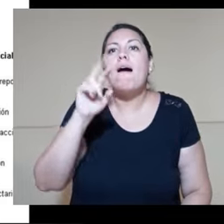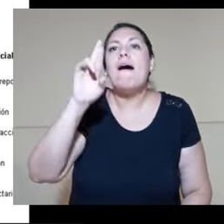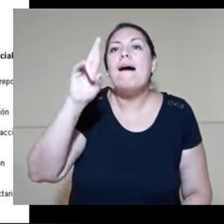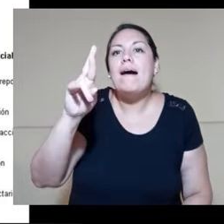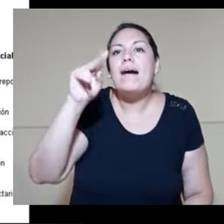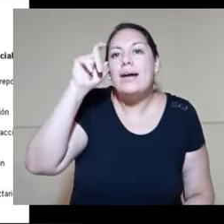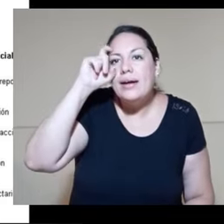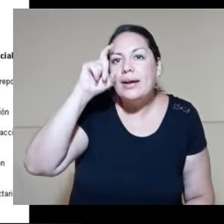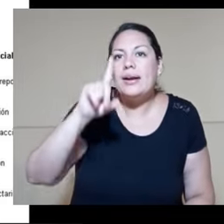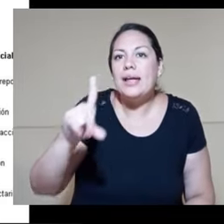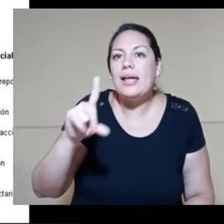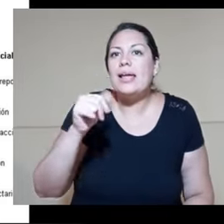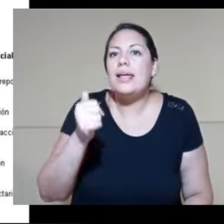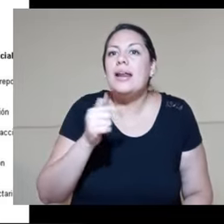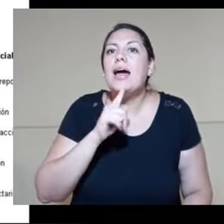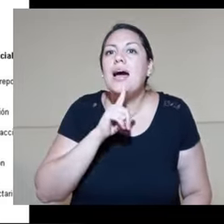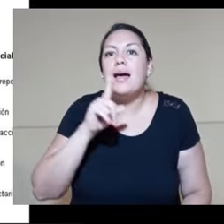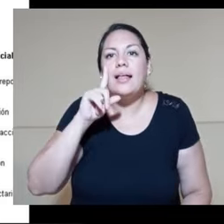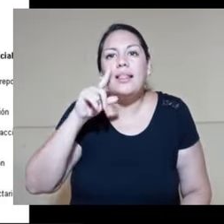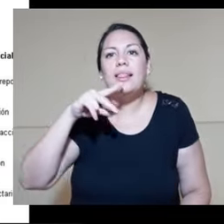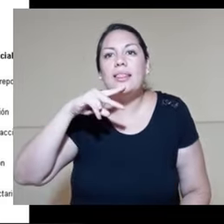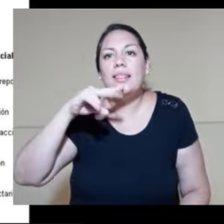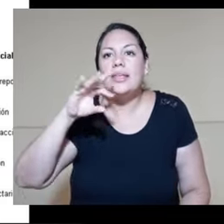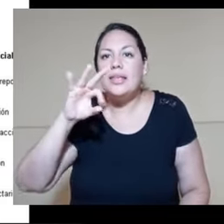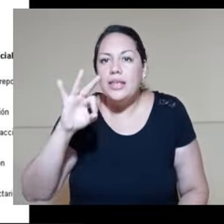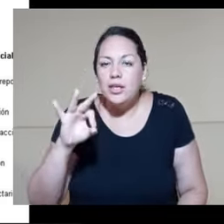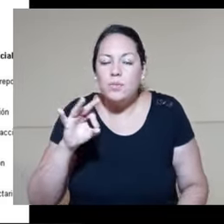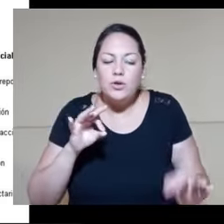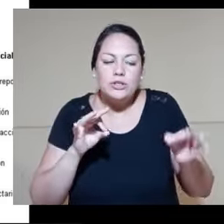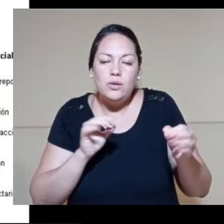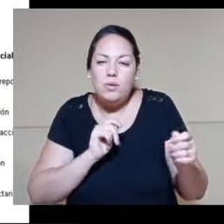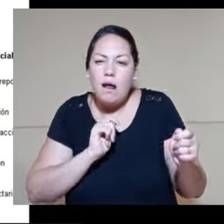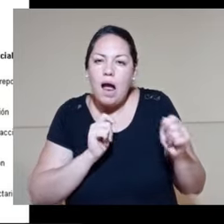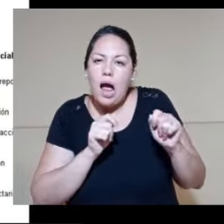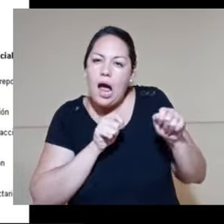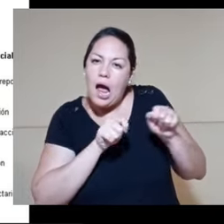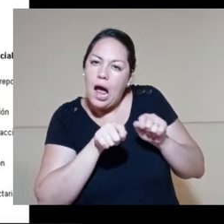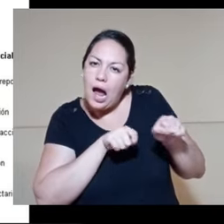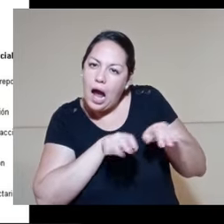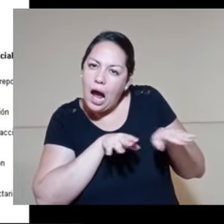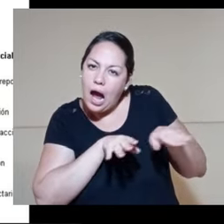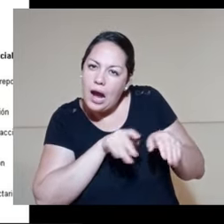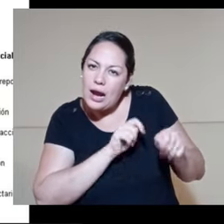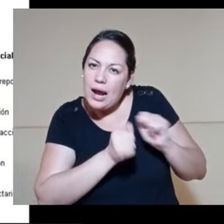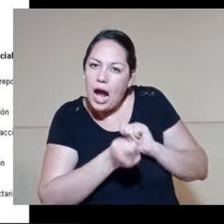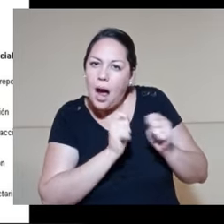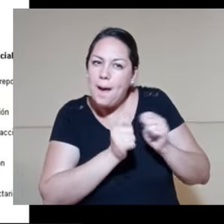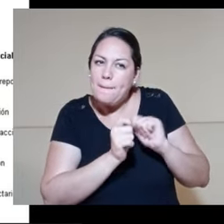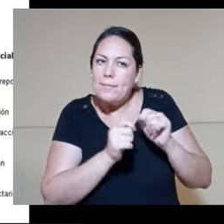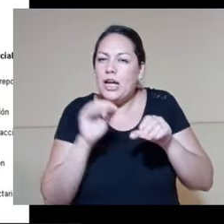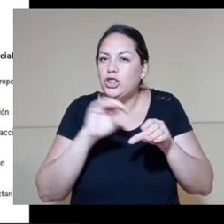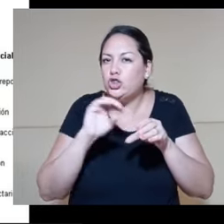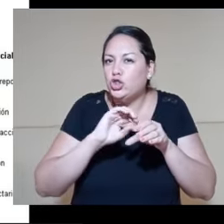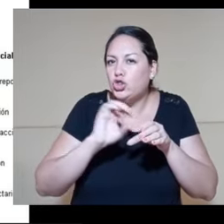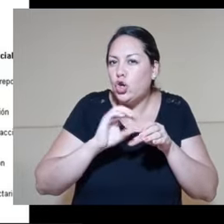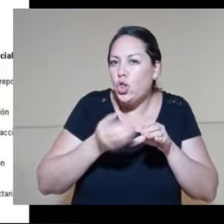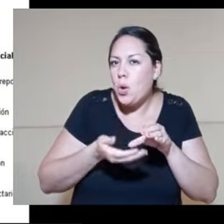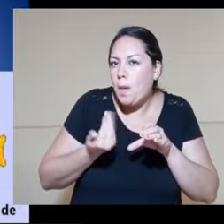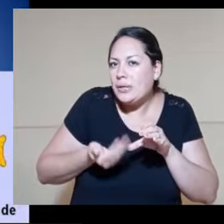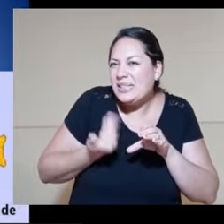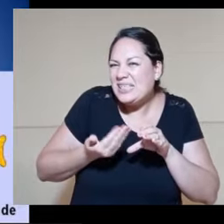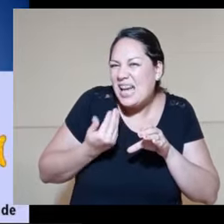relativo, ¿qué quiere decir? Que acá la célula ya más o menos algo se viene repolarizando, se está acomodando, ya no tiene tanto sodio